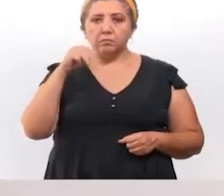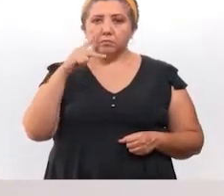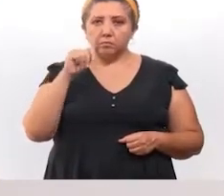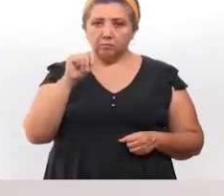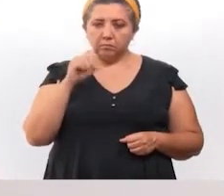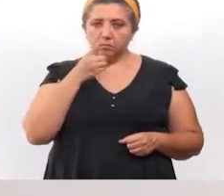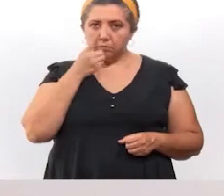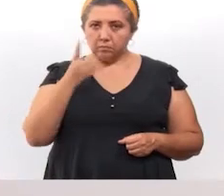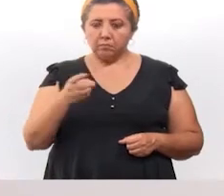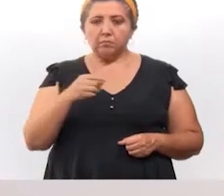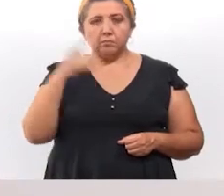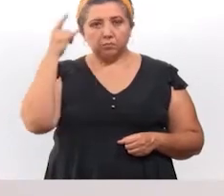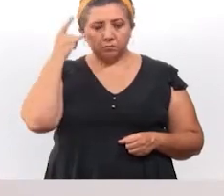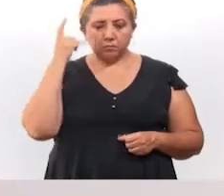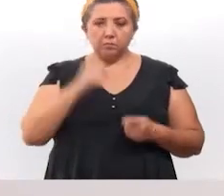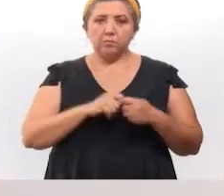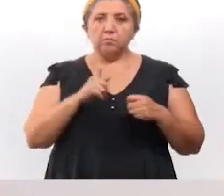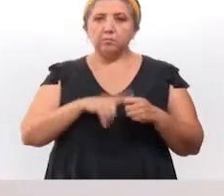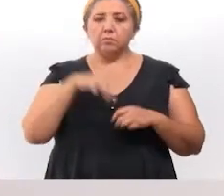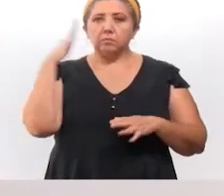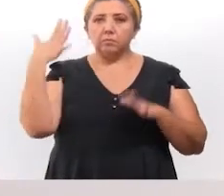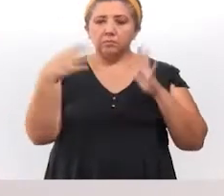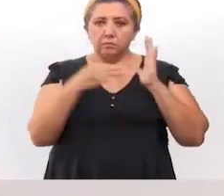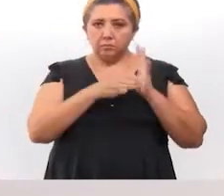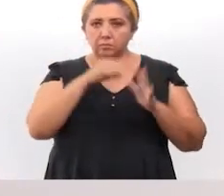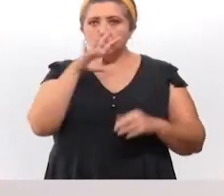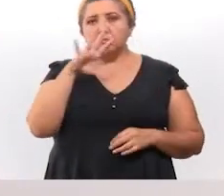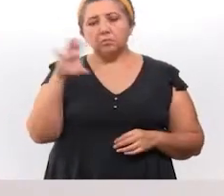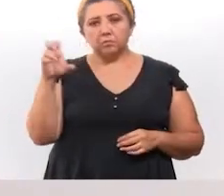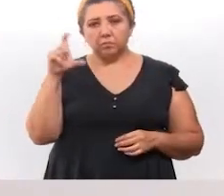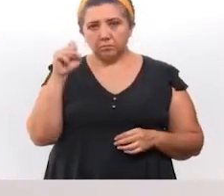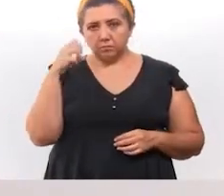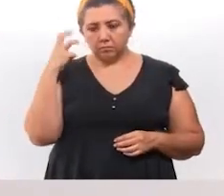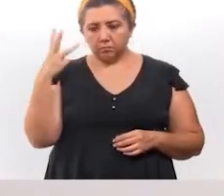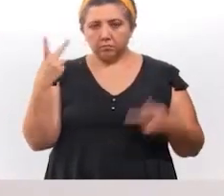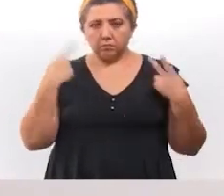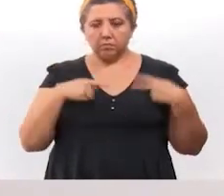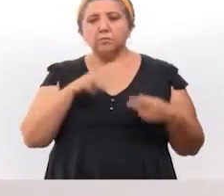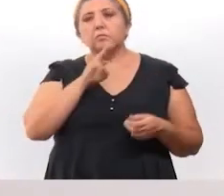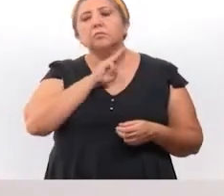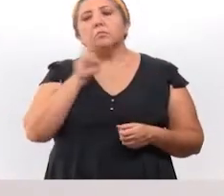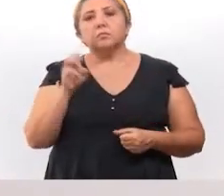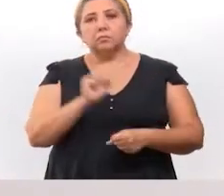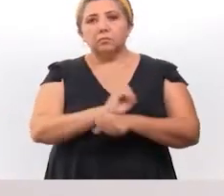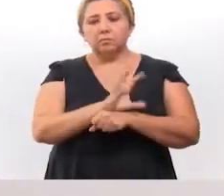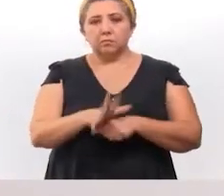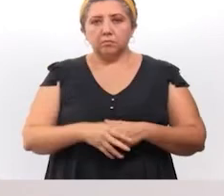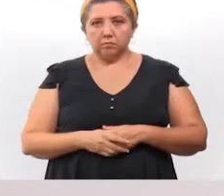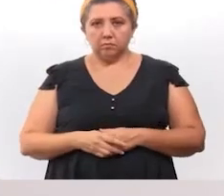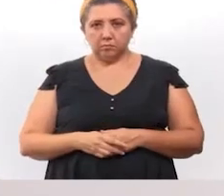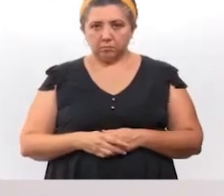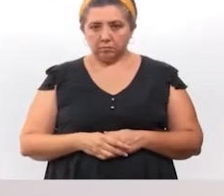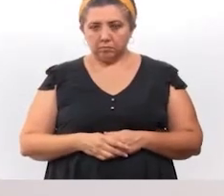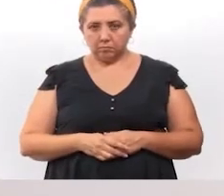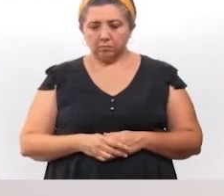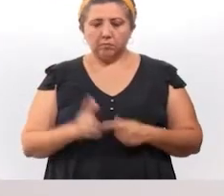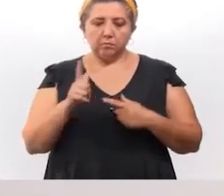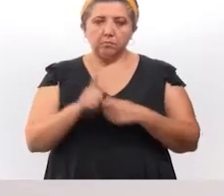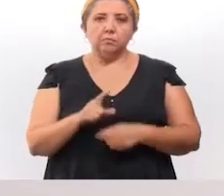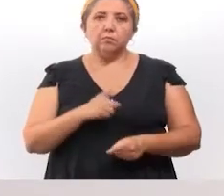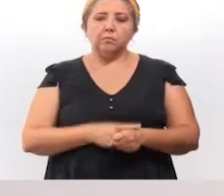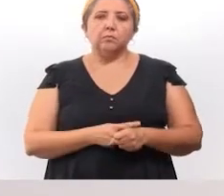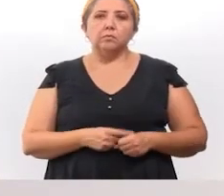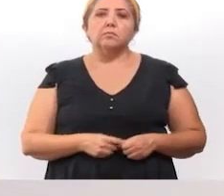Campeche. En total son 5.523 las personas fallecidas a causa del coronavirus. De los